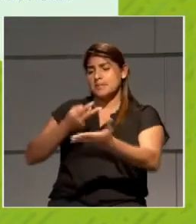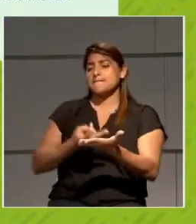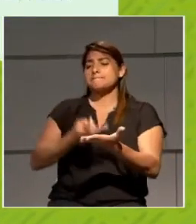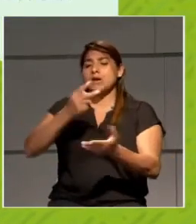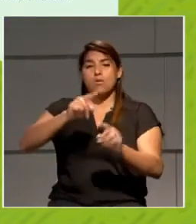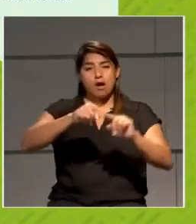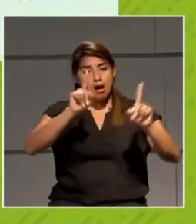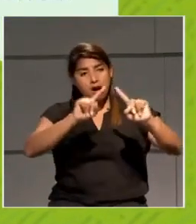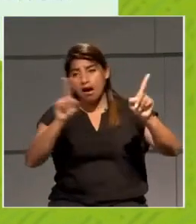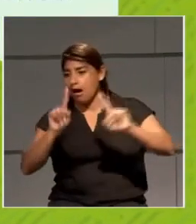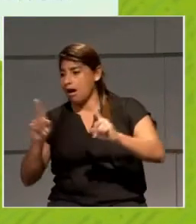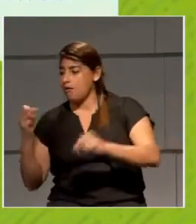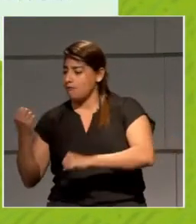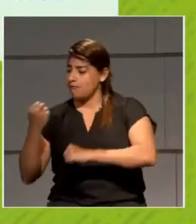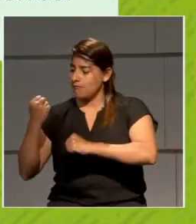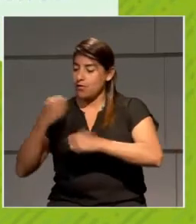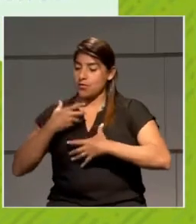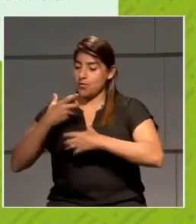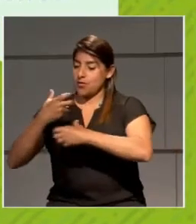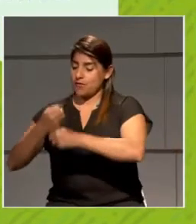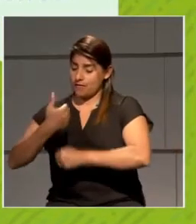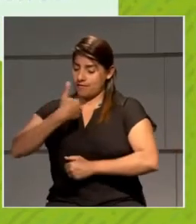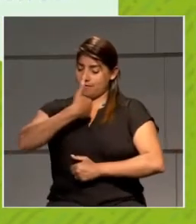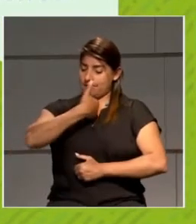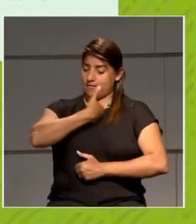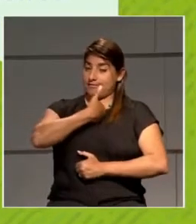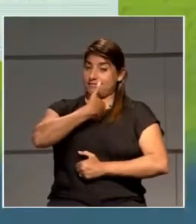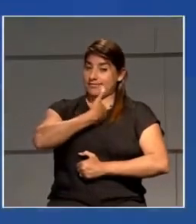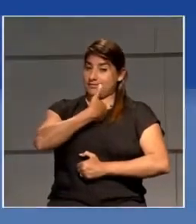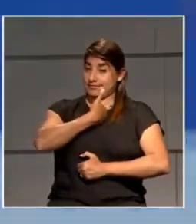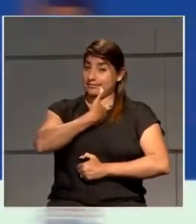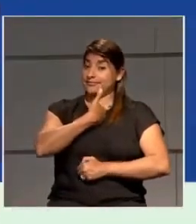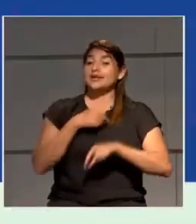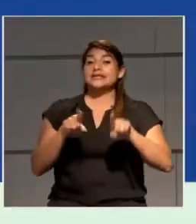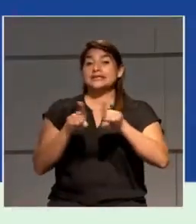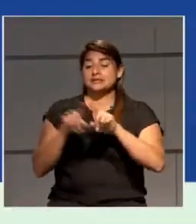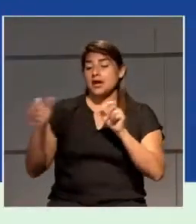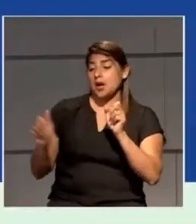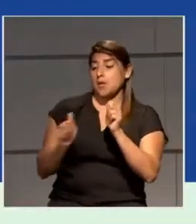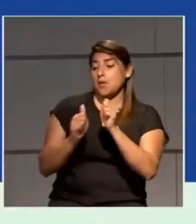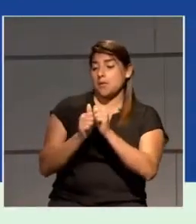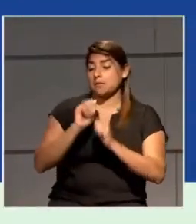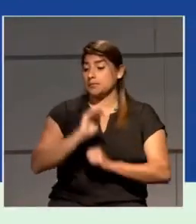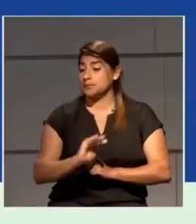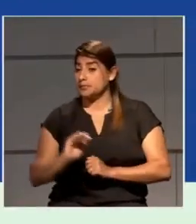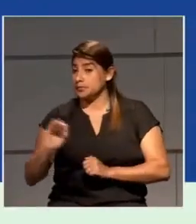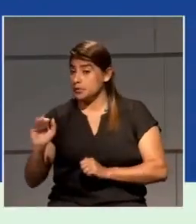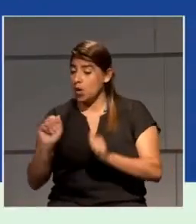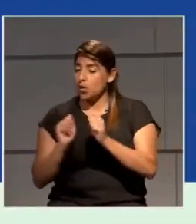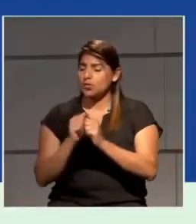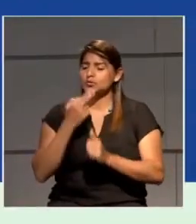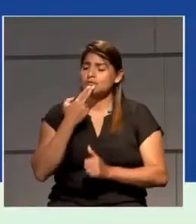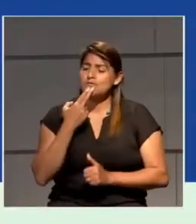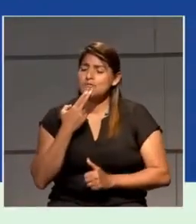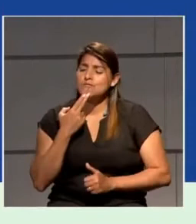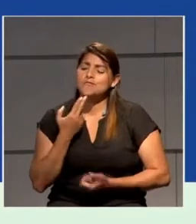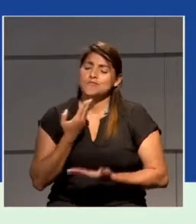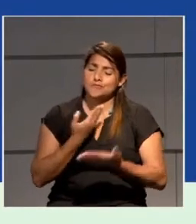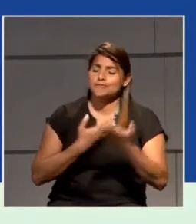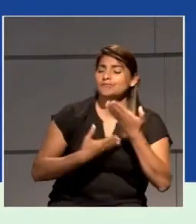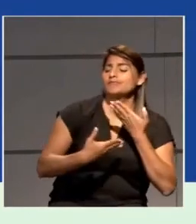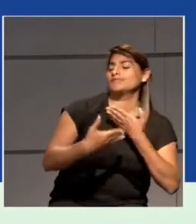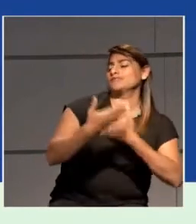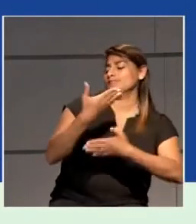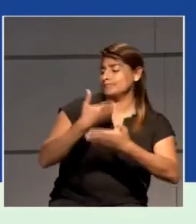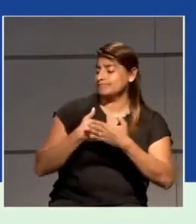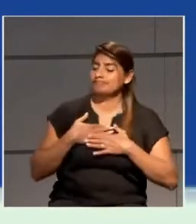la diversidad y a fortalecer la confianza en sí mismos. Al acompañar a las niñas y los niños con amabilidad, ponemos en